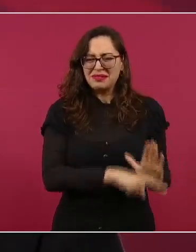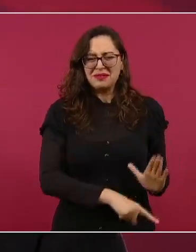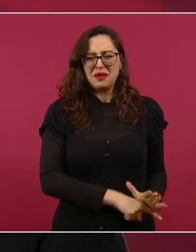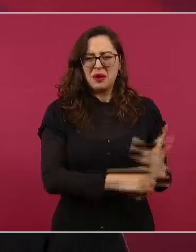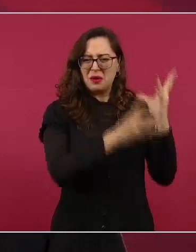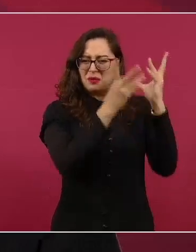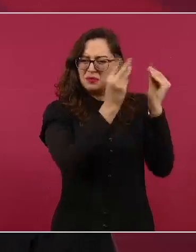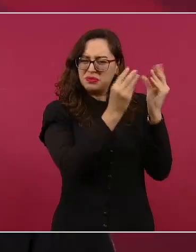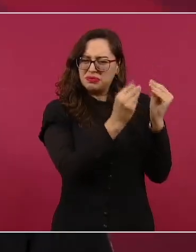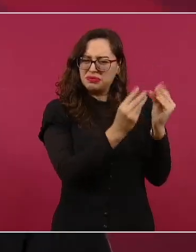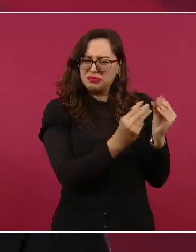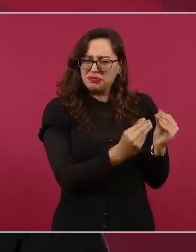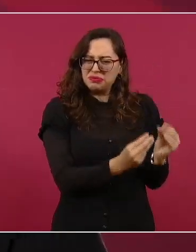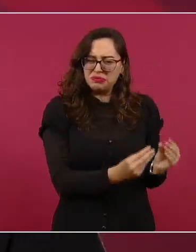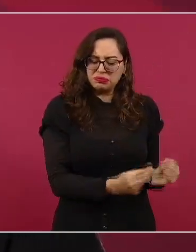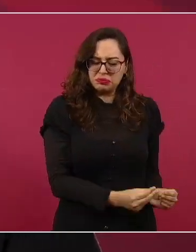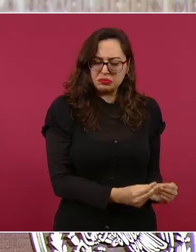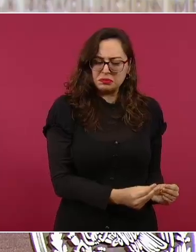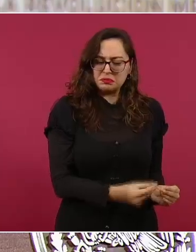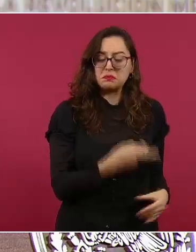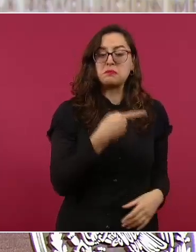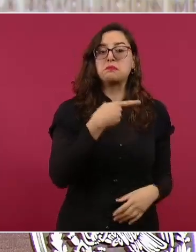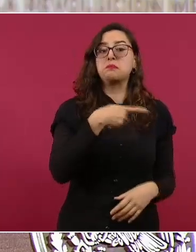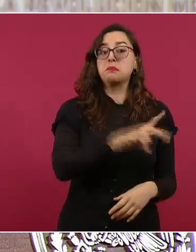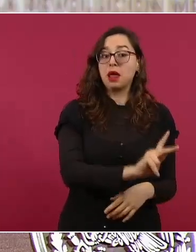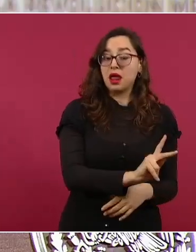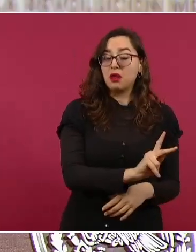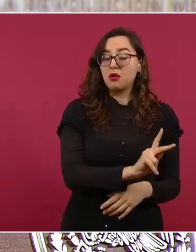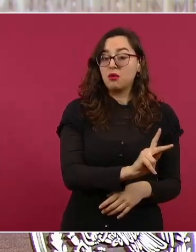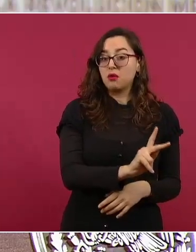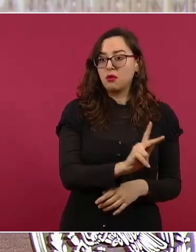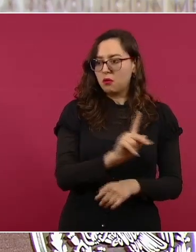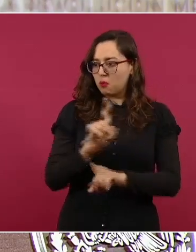pero han habido cosas buenas en los últimos tiempos.